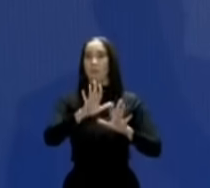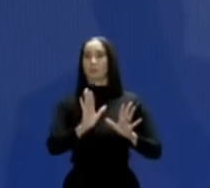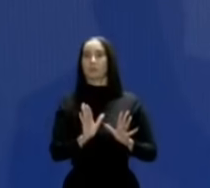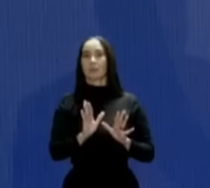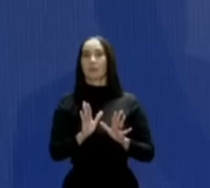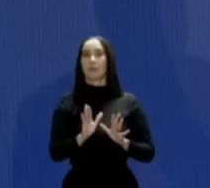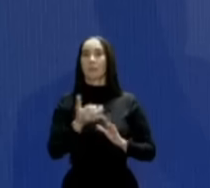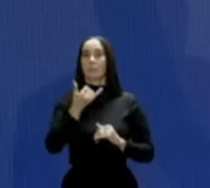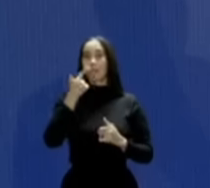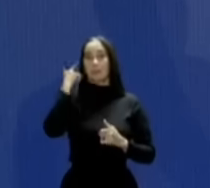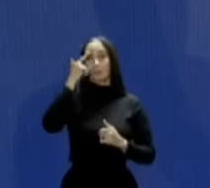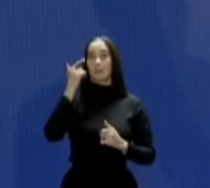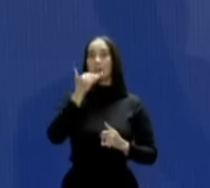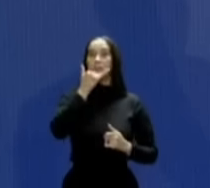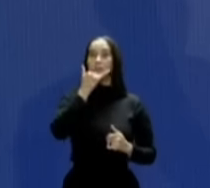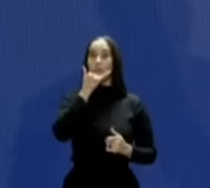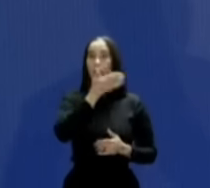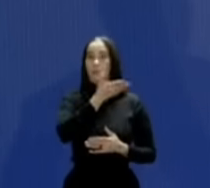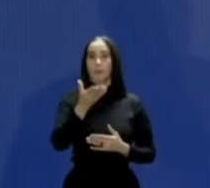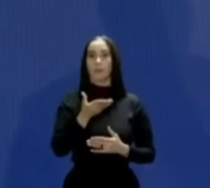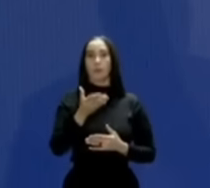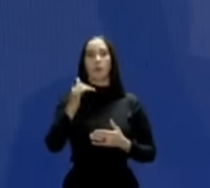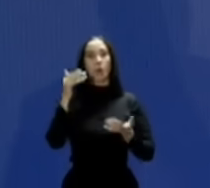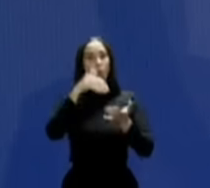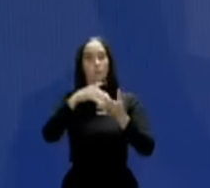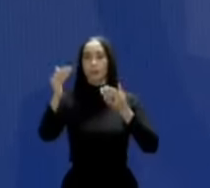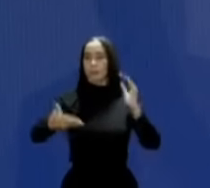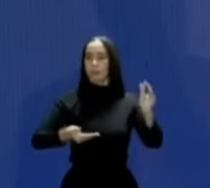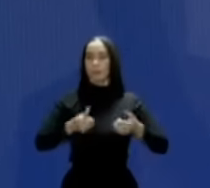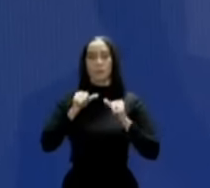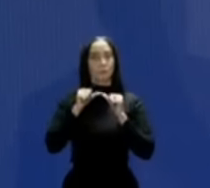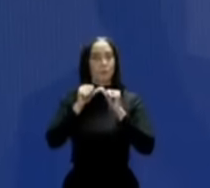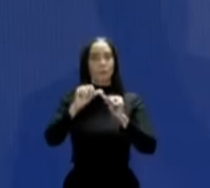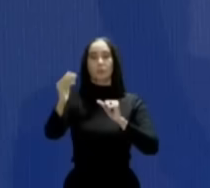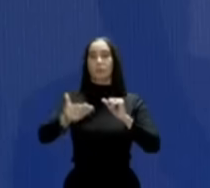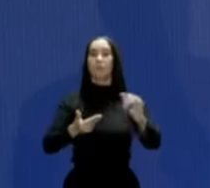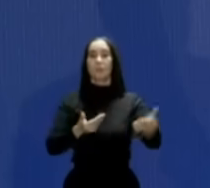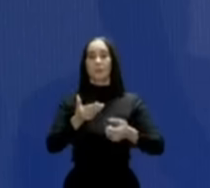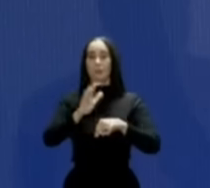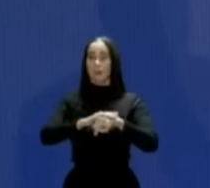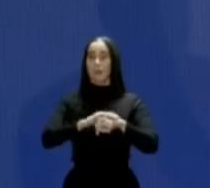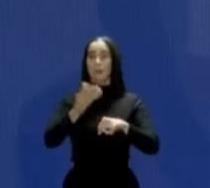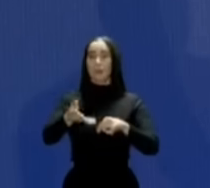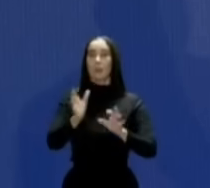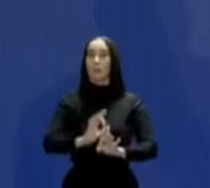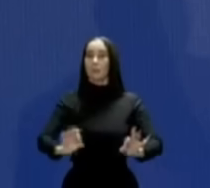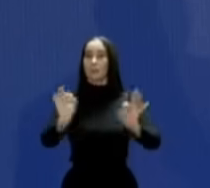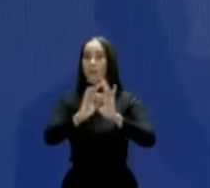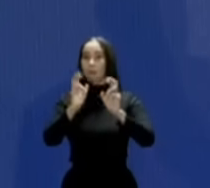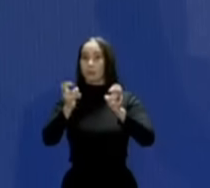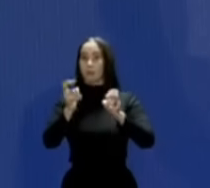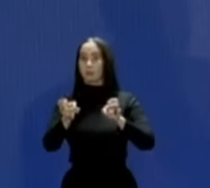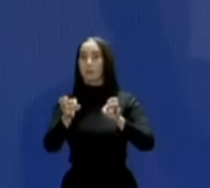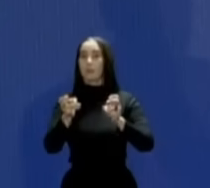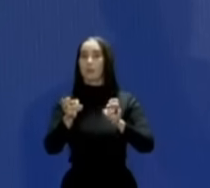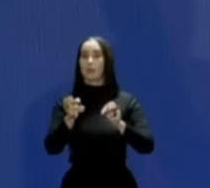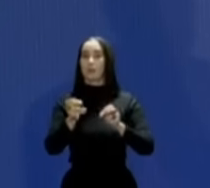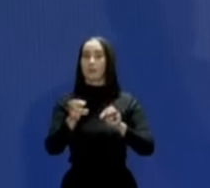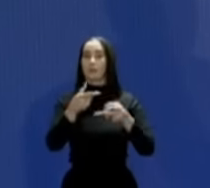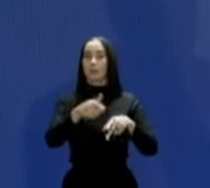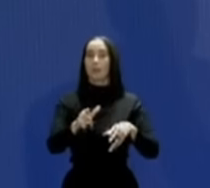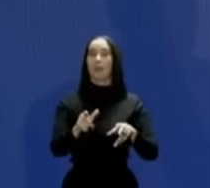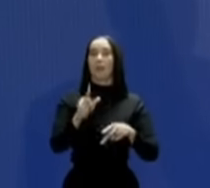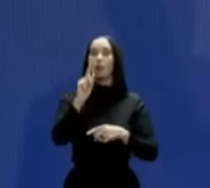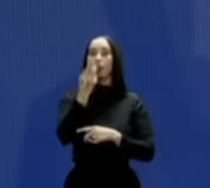creo que fue un error. Y yo los invito de nuevo y los seguiré invitando por lo importante que y lo necesario que es de que haya